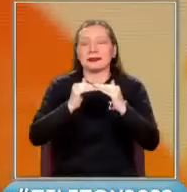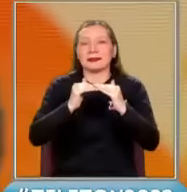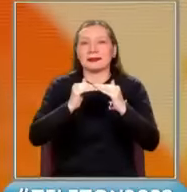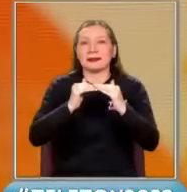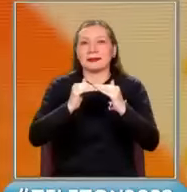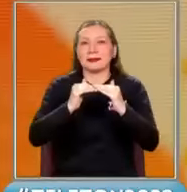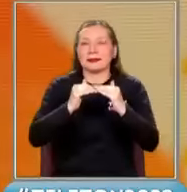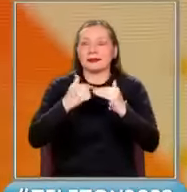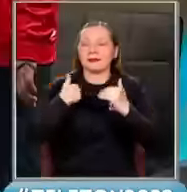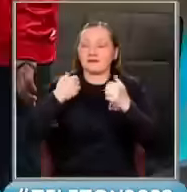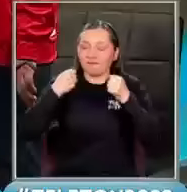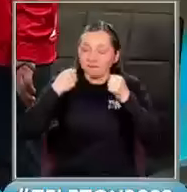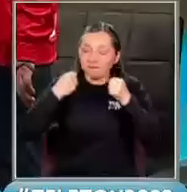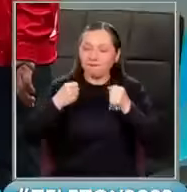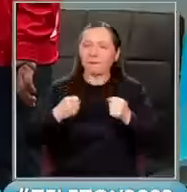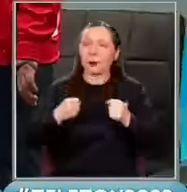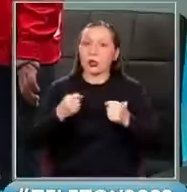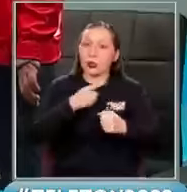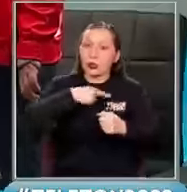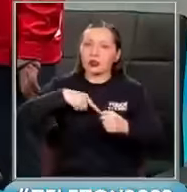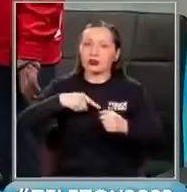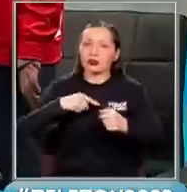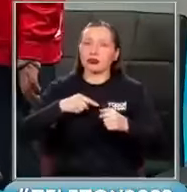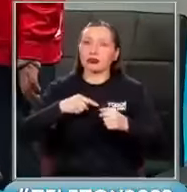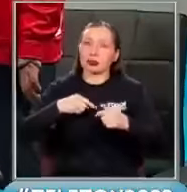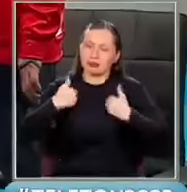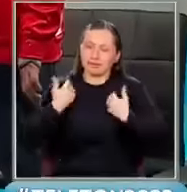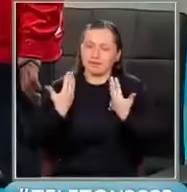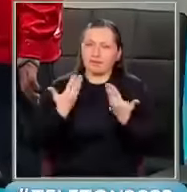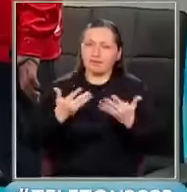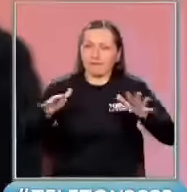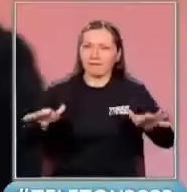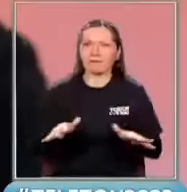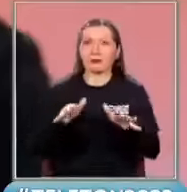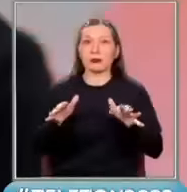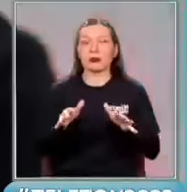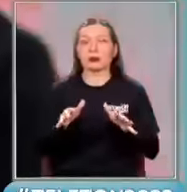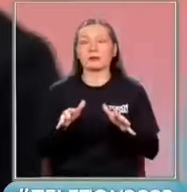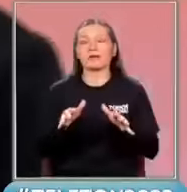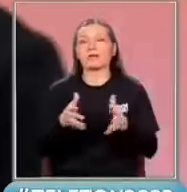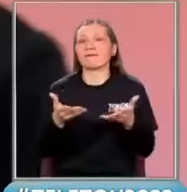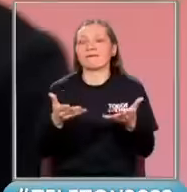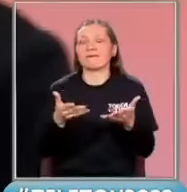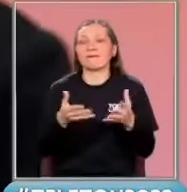a la máxima capacidad que nosotros damos. O más bien...